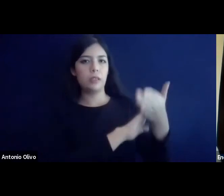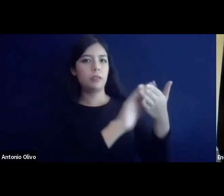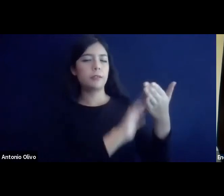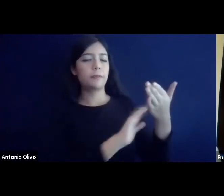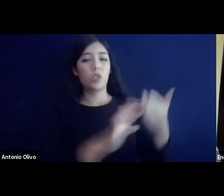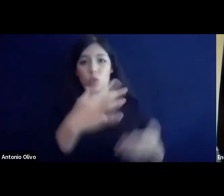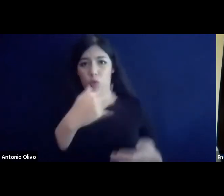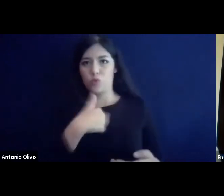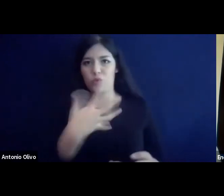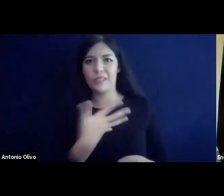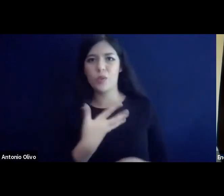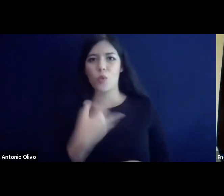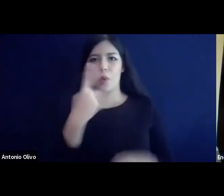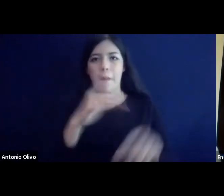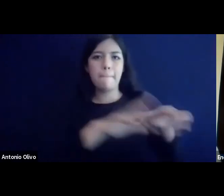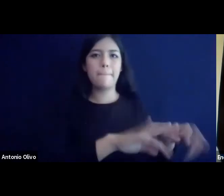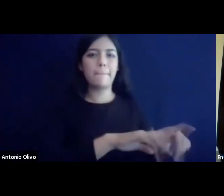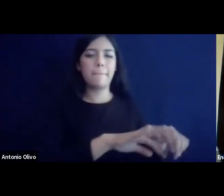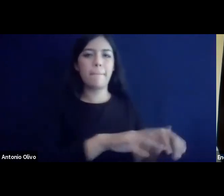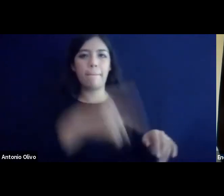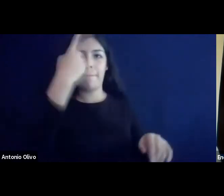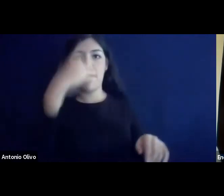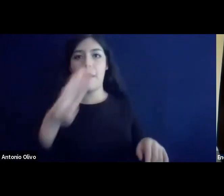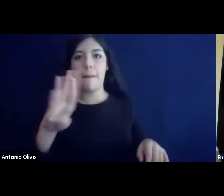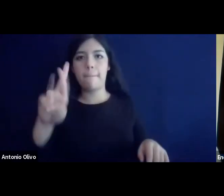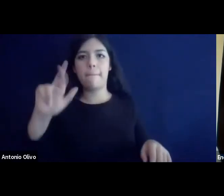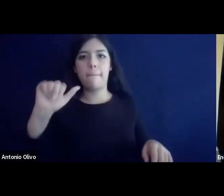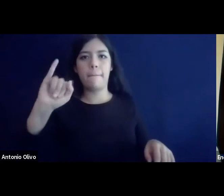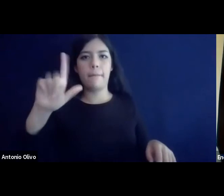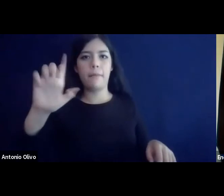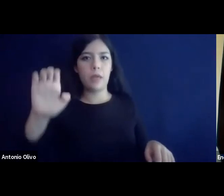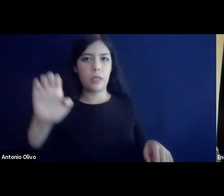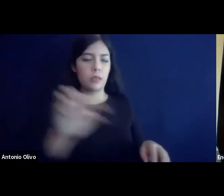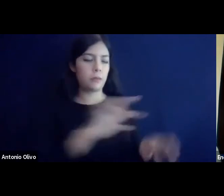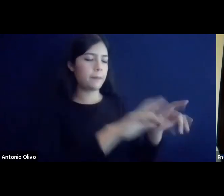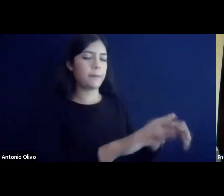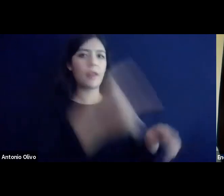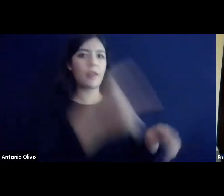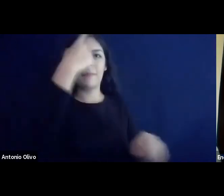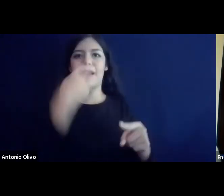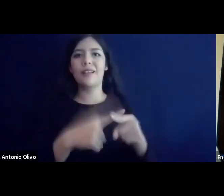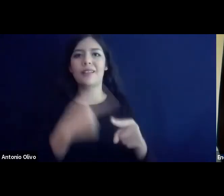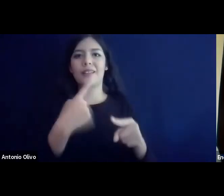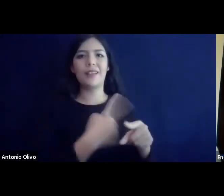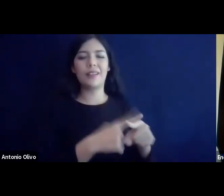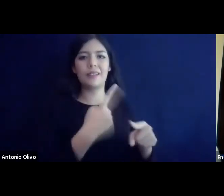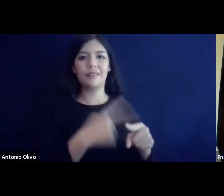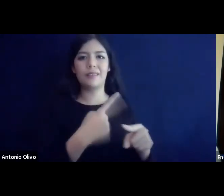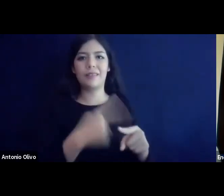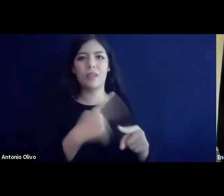tareas. Luego ya me iba a la UNIVA a escanearlas para que ya en digital se